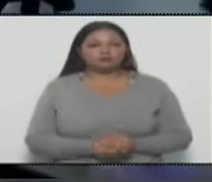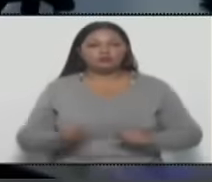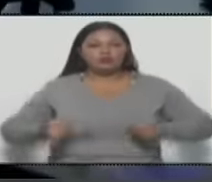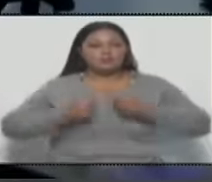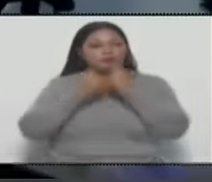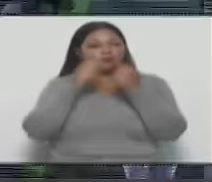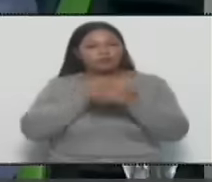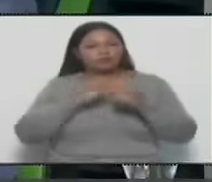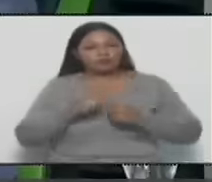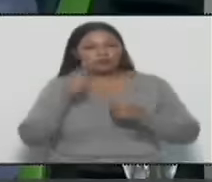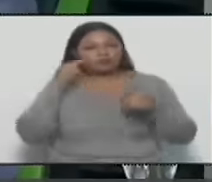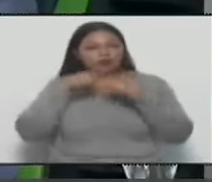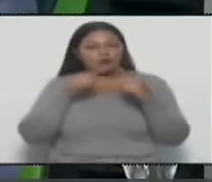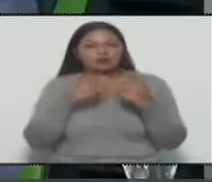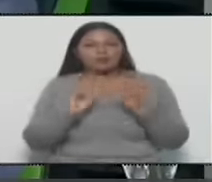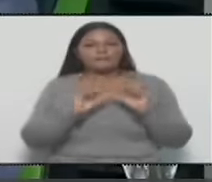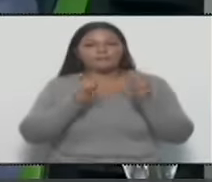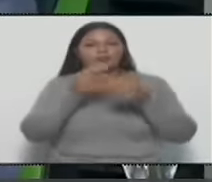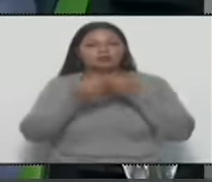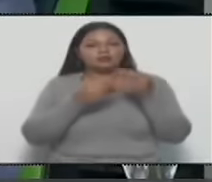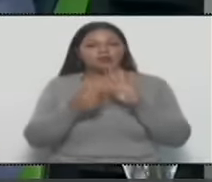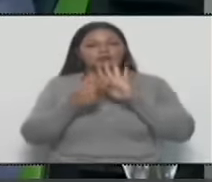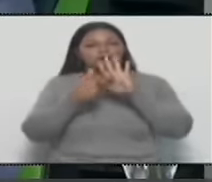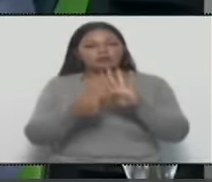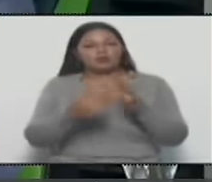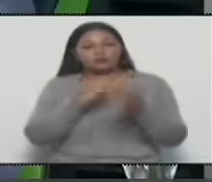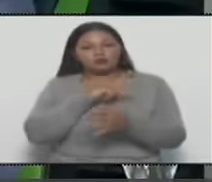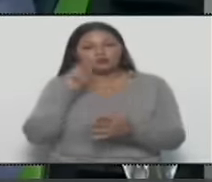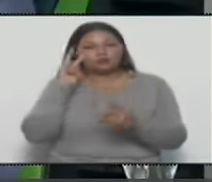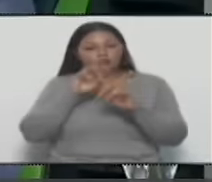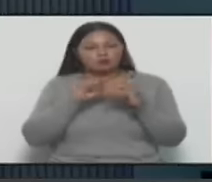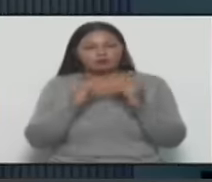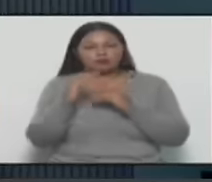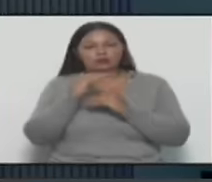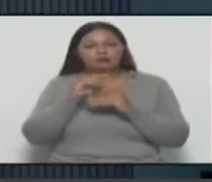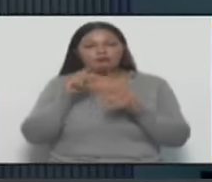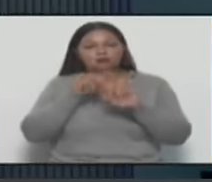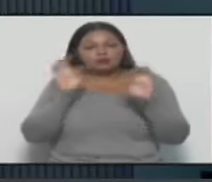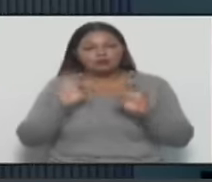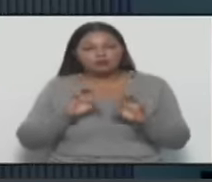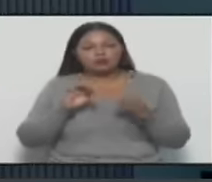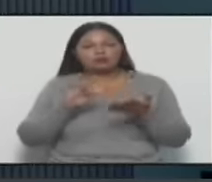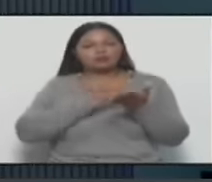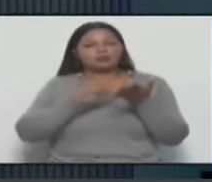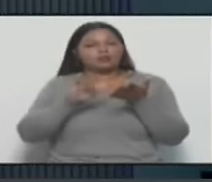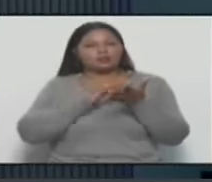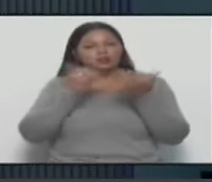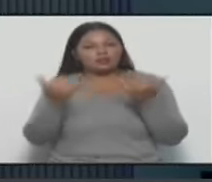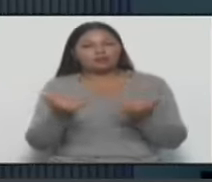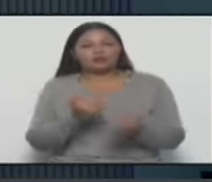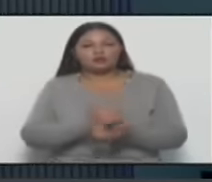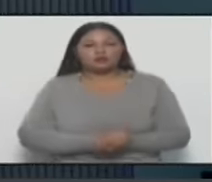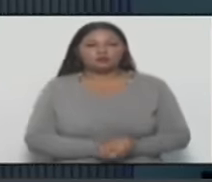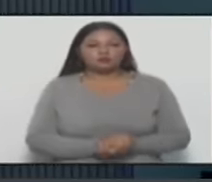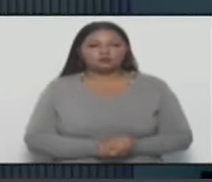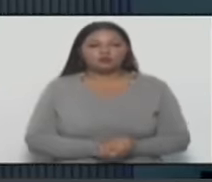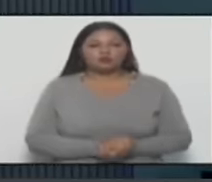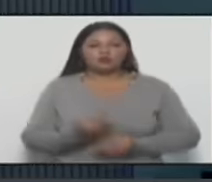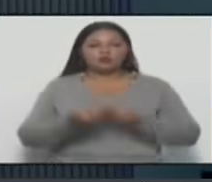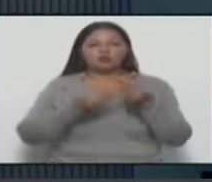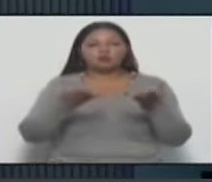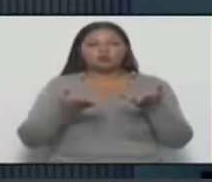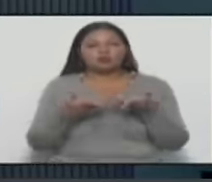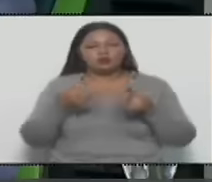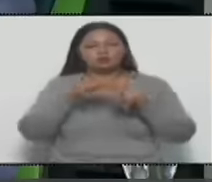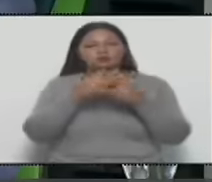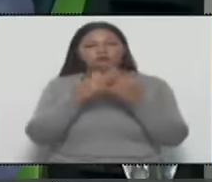que además se comienza a notar y en estos momentos con alta tensión a través de las plataformas digitales. ¿Cómo se logra